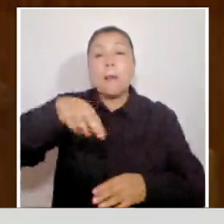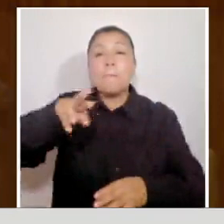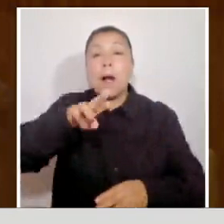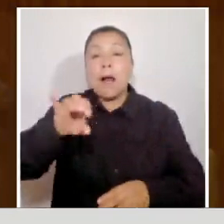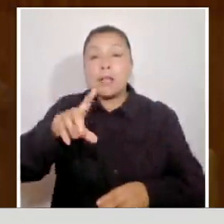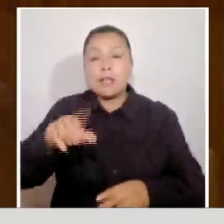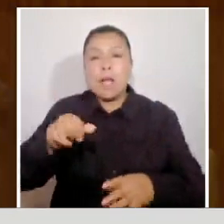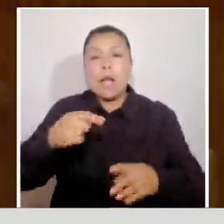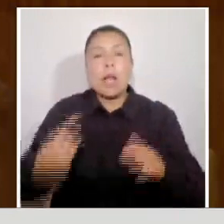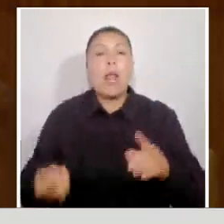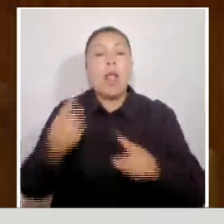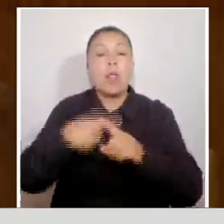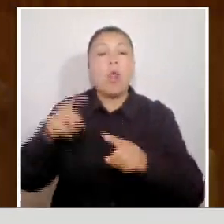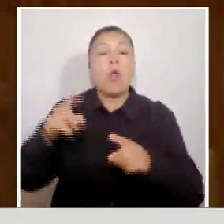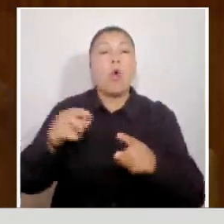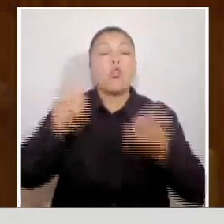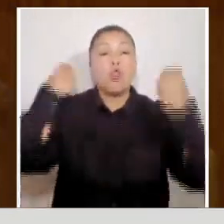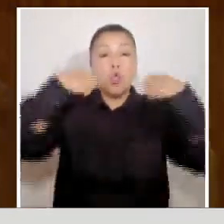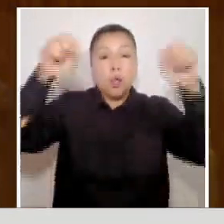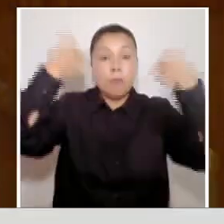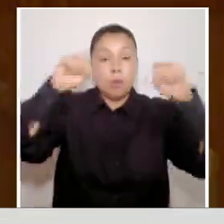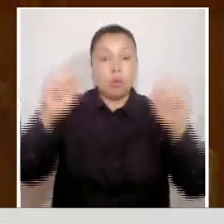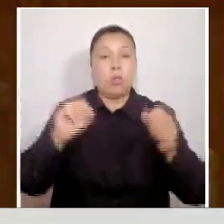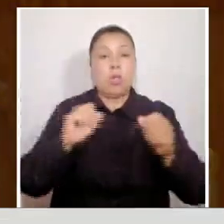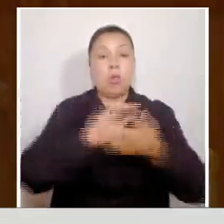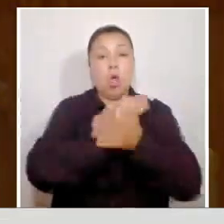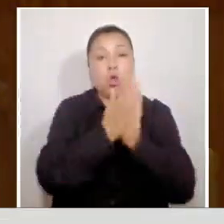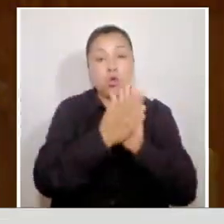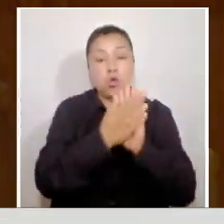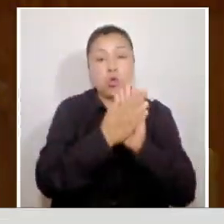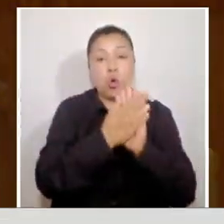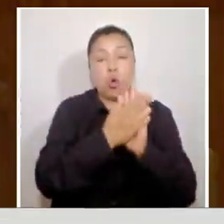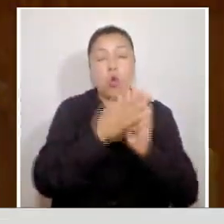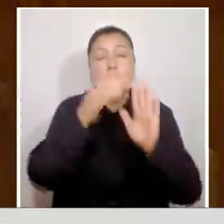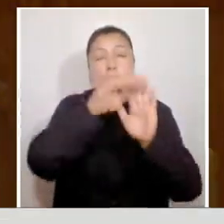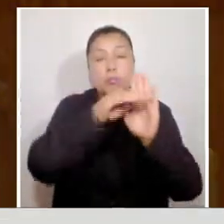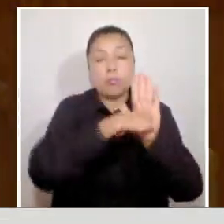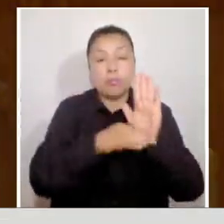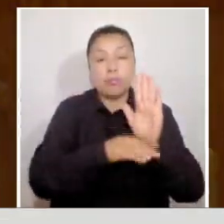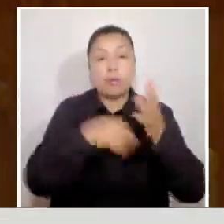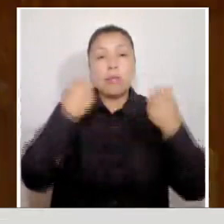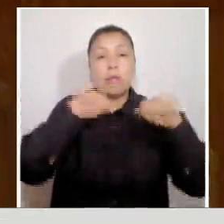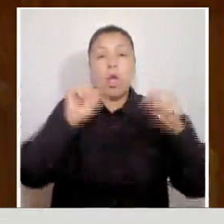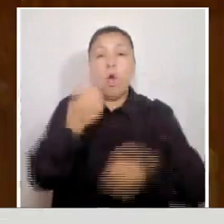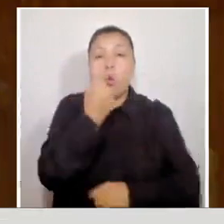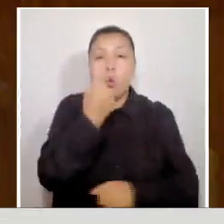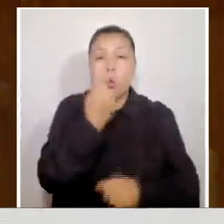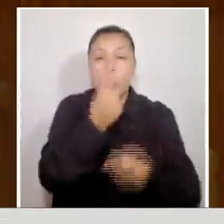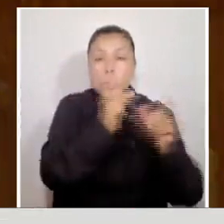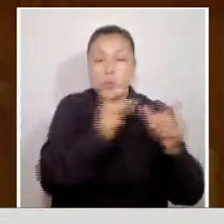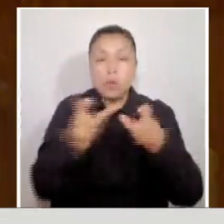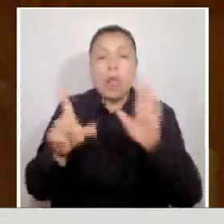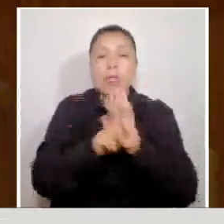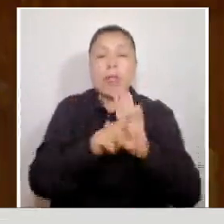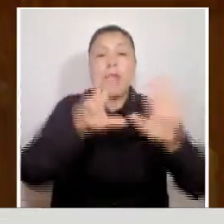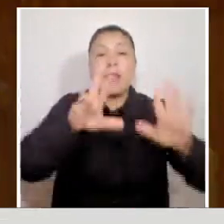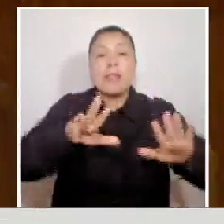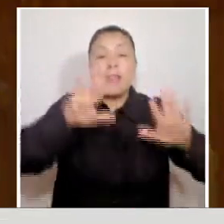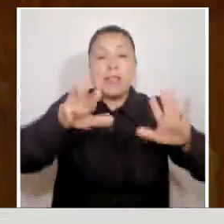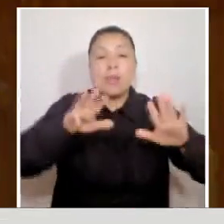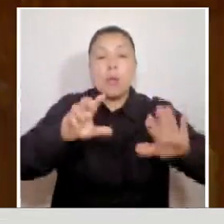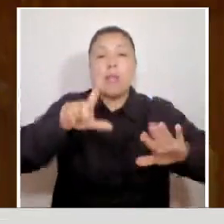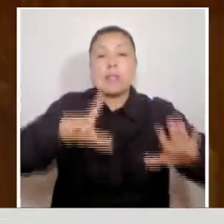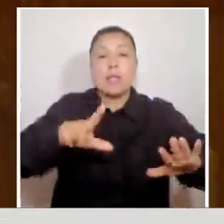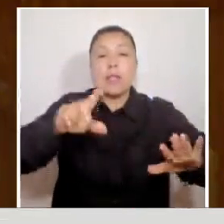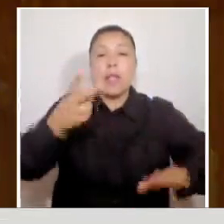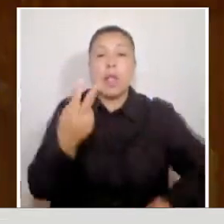deportes amparando todas las disciplinas deportivas bajo una sola regulación de la ley 19712